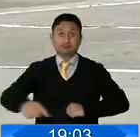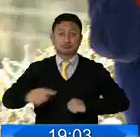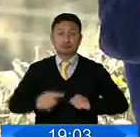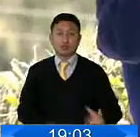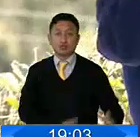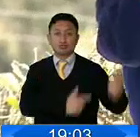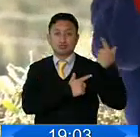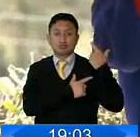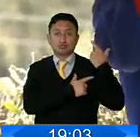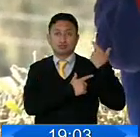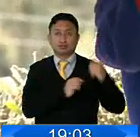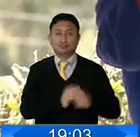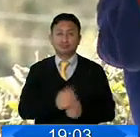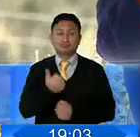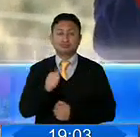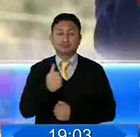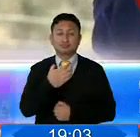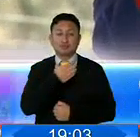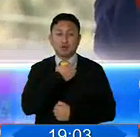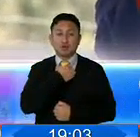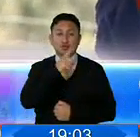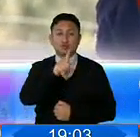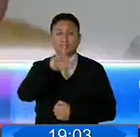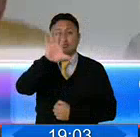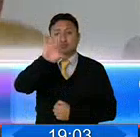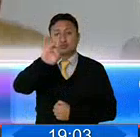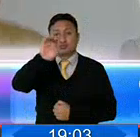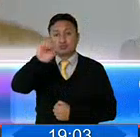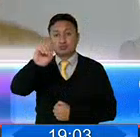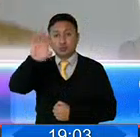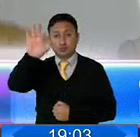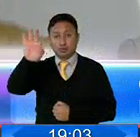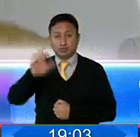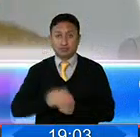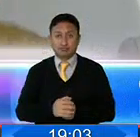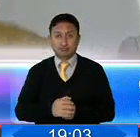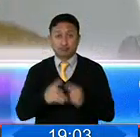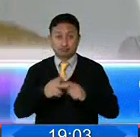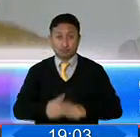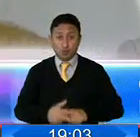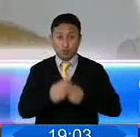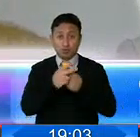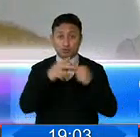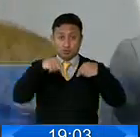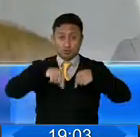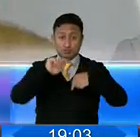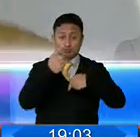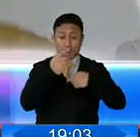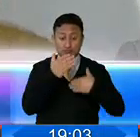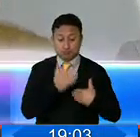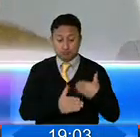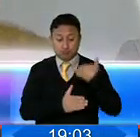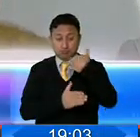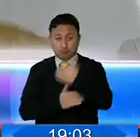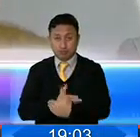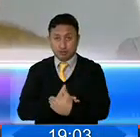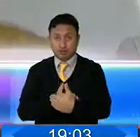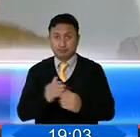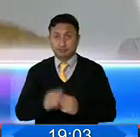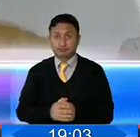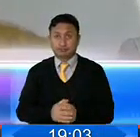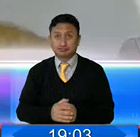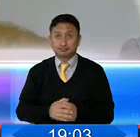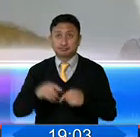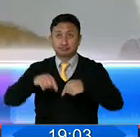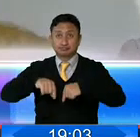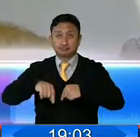presente por el 10 de agosto de 1809. Hemos empezado la primera fase